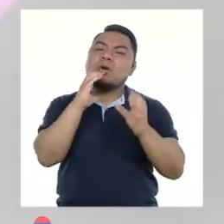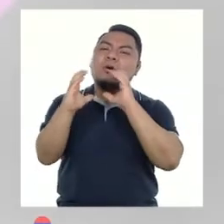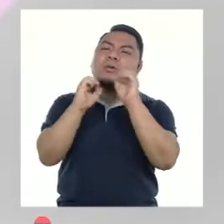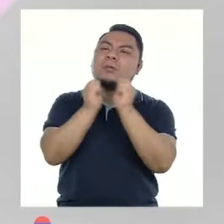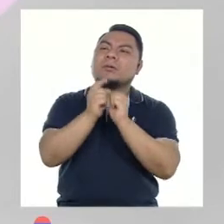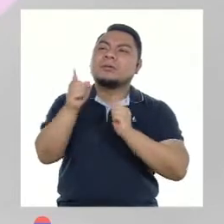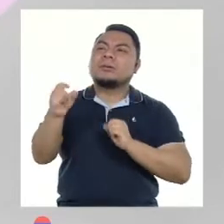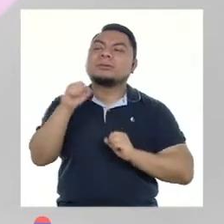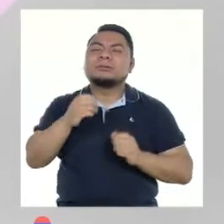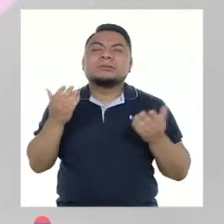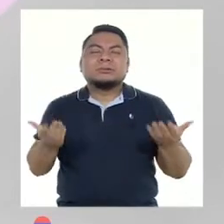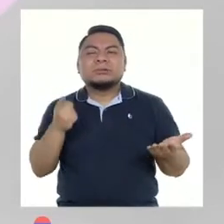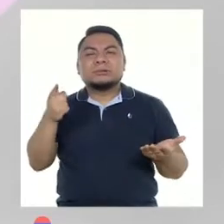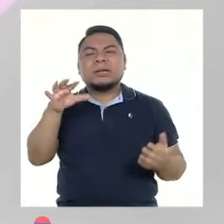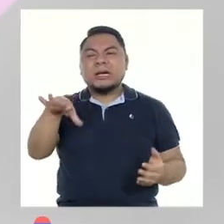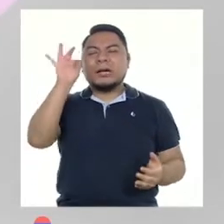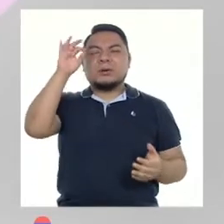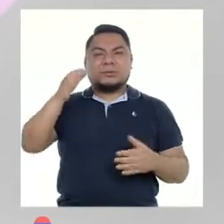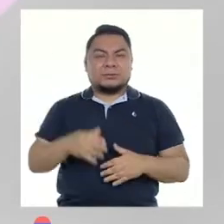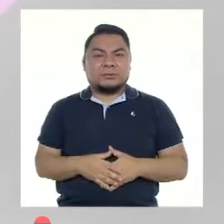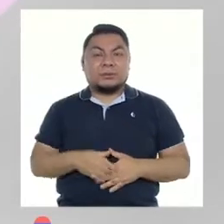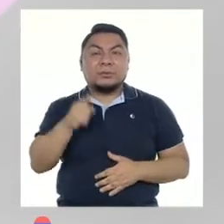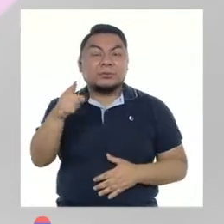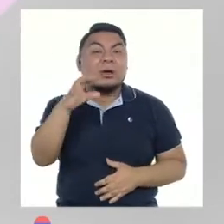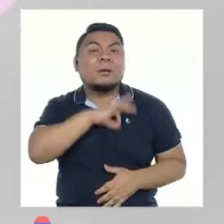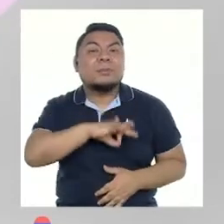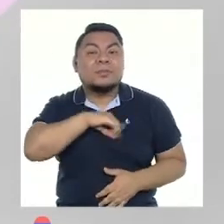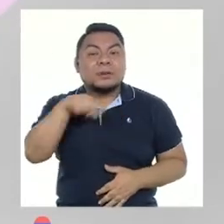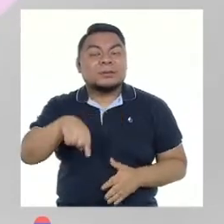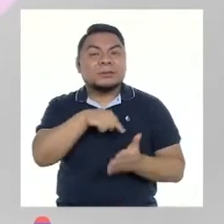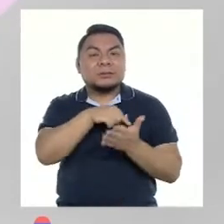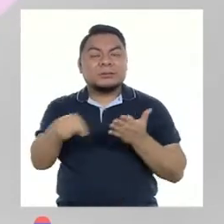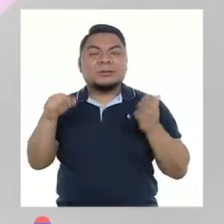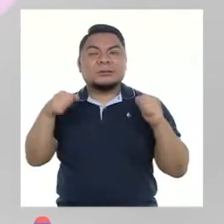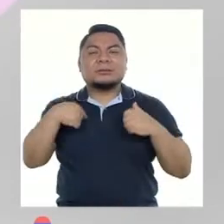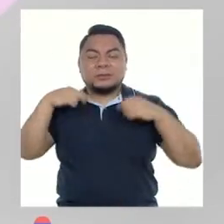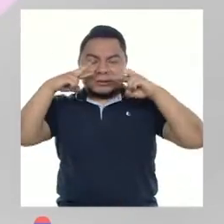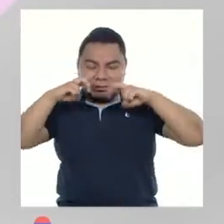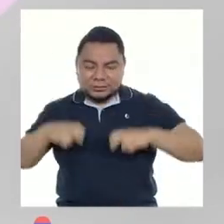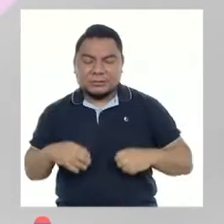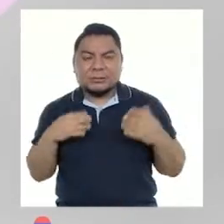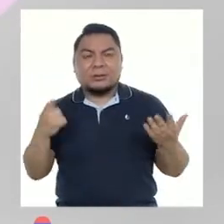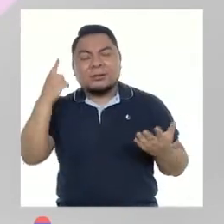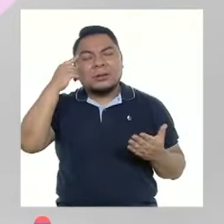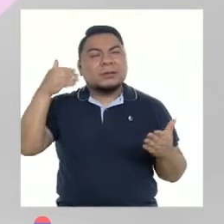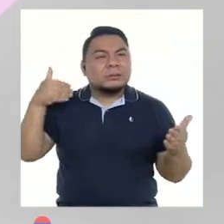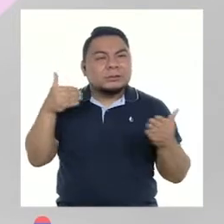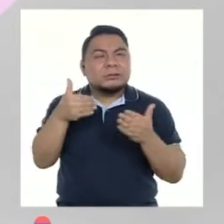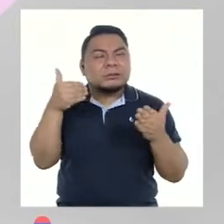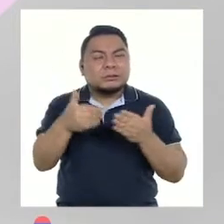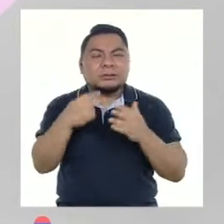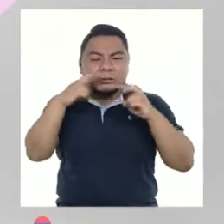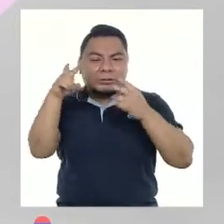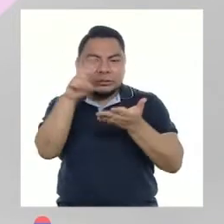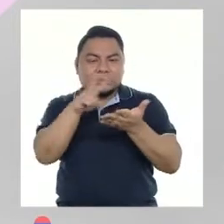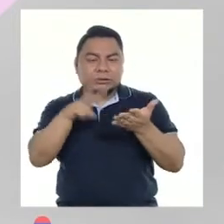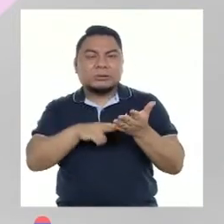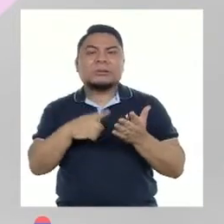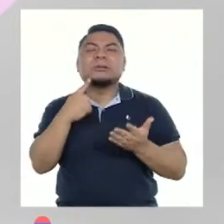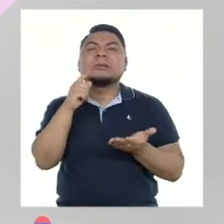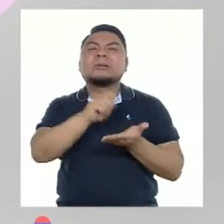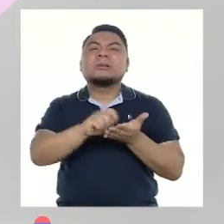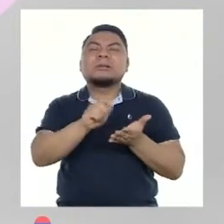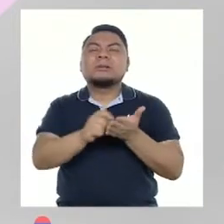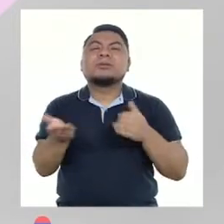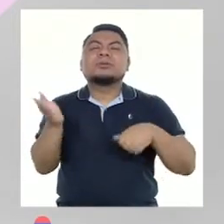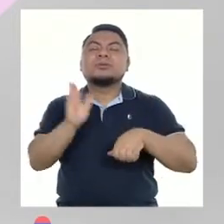conversen acerca de lo que están descubriendo. Aprovechemos estas semanas de indagación para aproximarlos a la lectura de textos